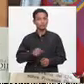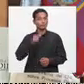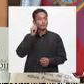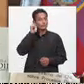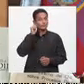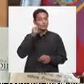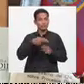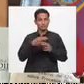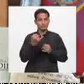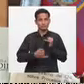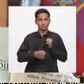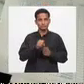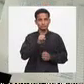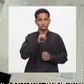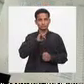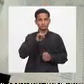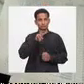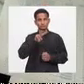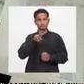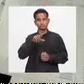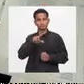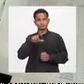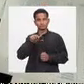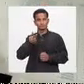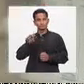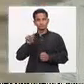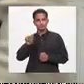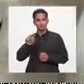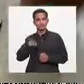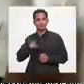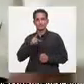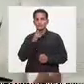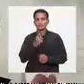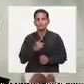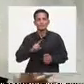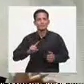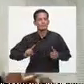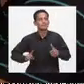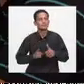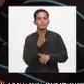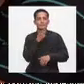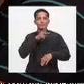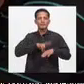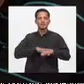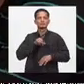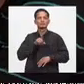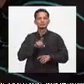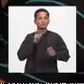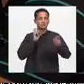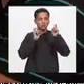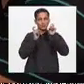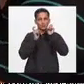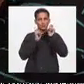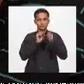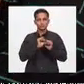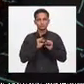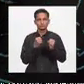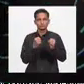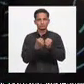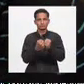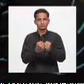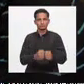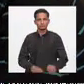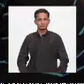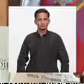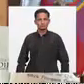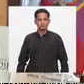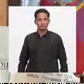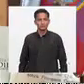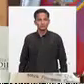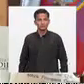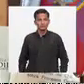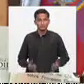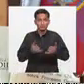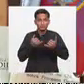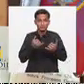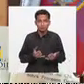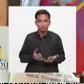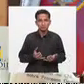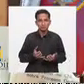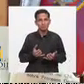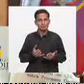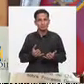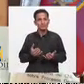Silva impulsadora del proyecto Este es el primer mecanismo para ejercer un control social en este